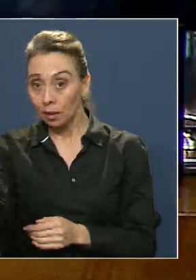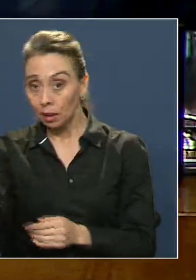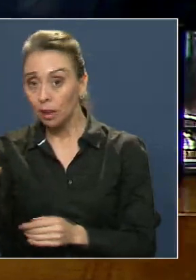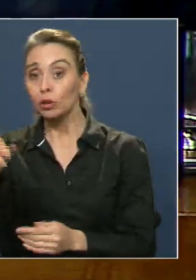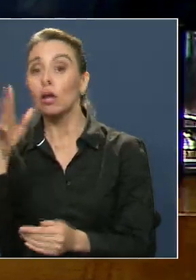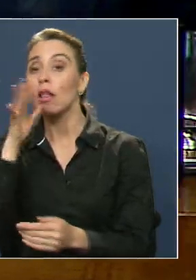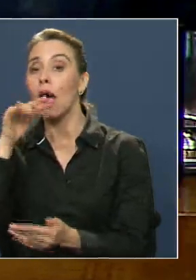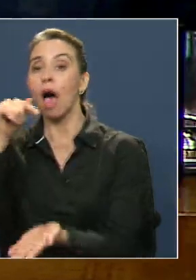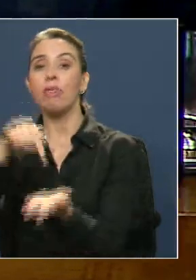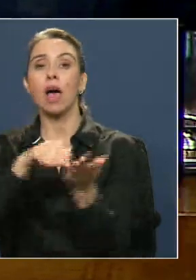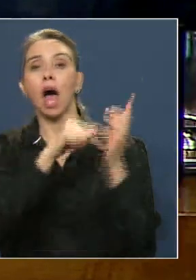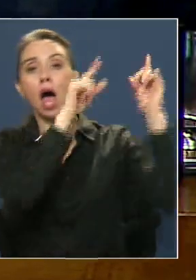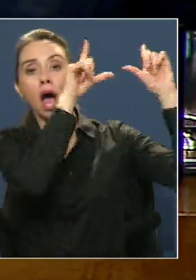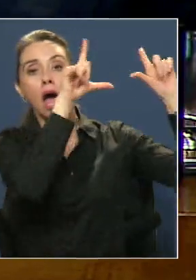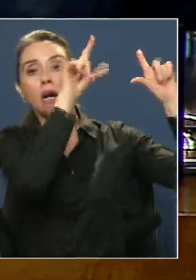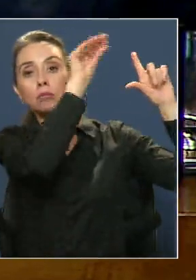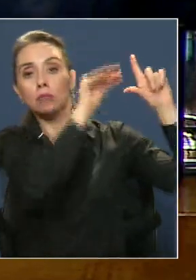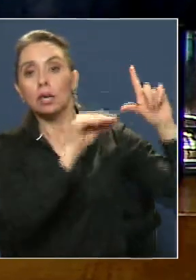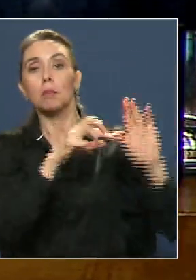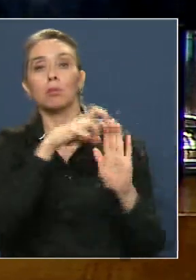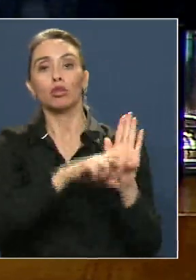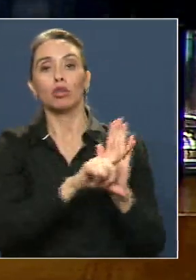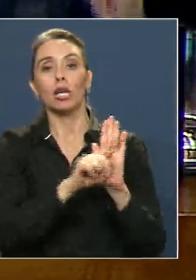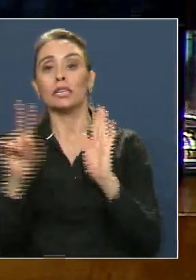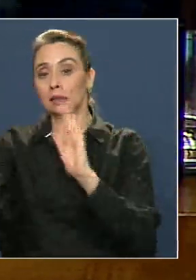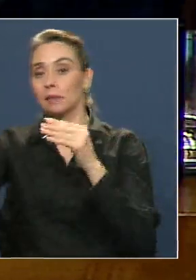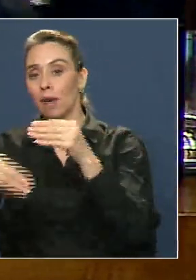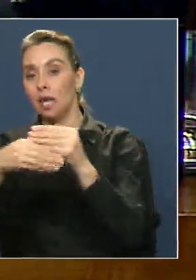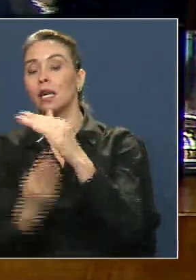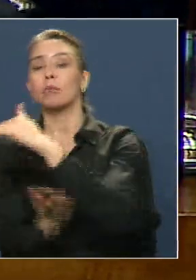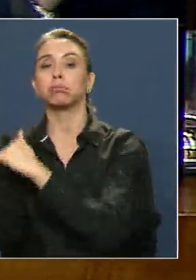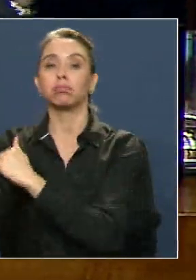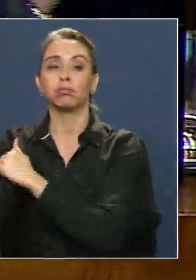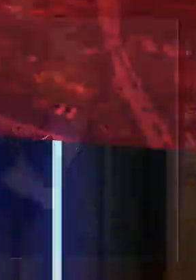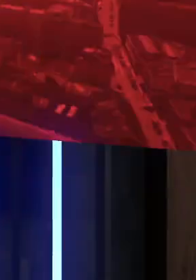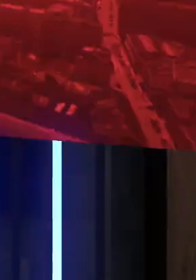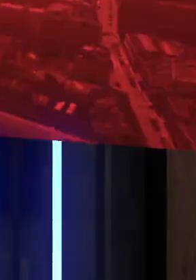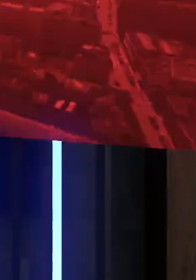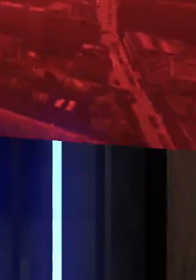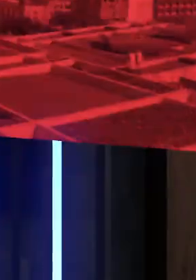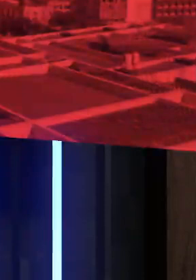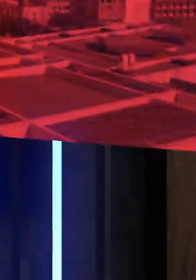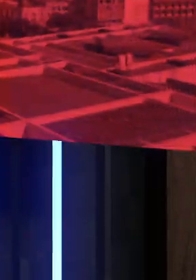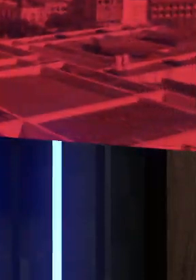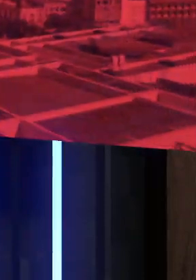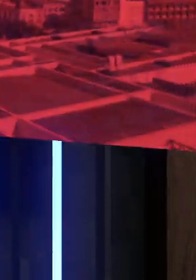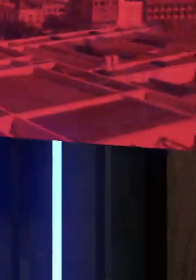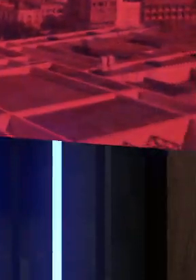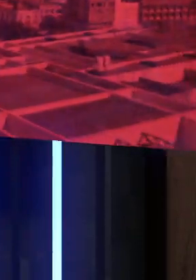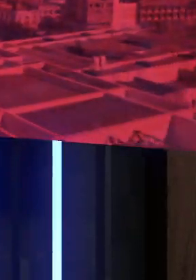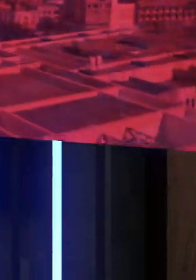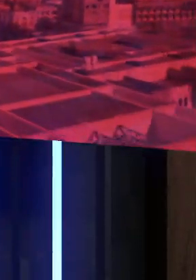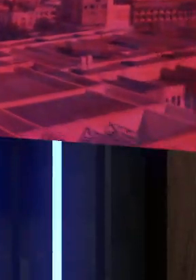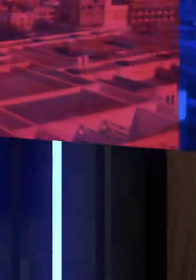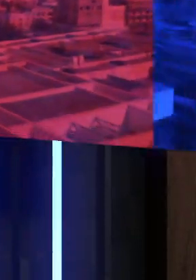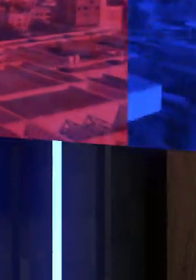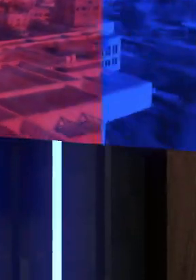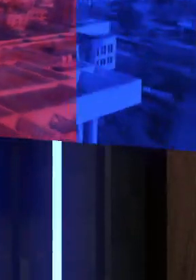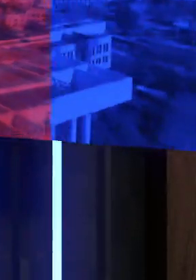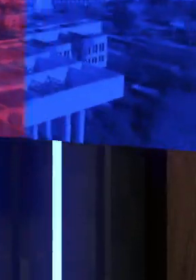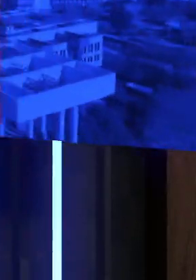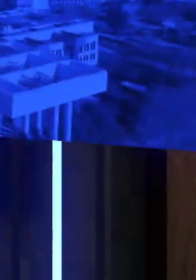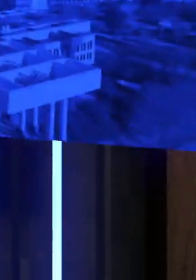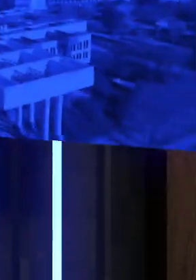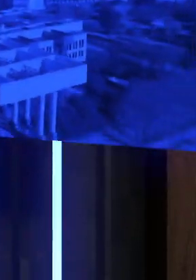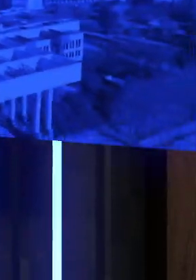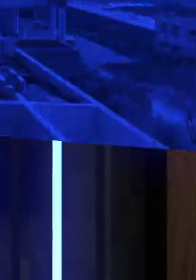Se agrega el diputado Díaz. Despachado el proyecto. El proyecto que declara imprescriptibles los delitos